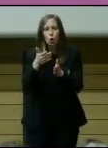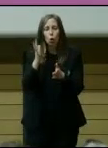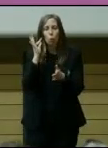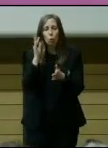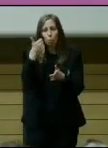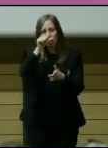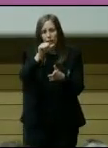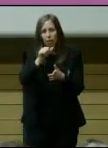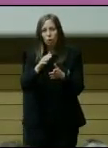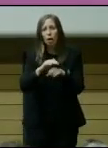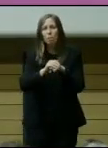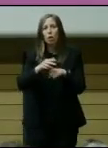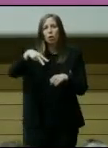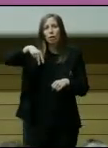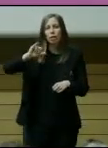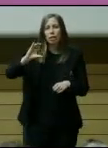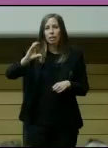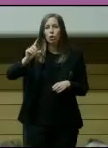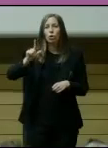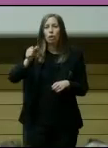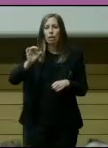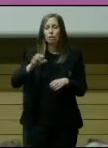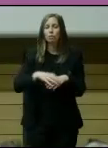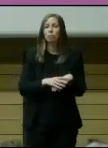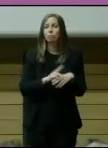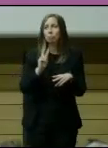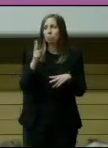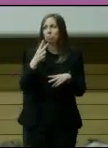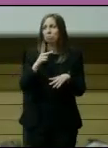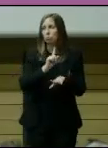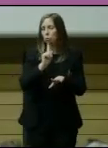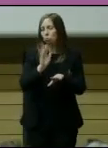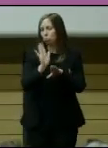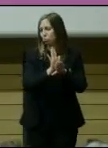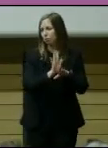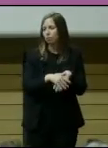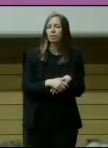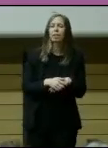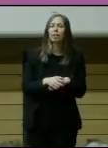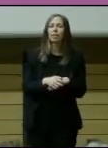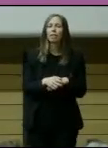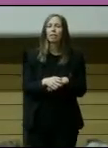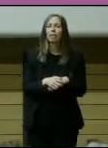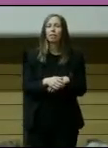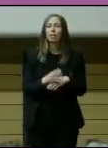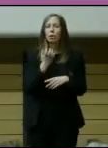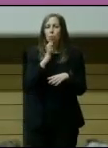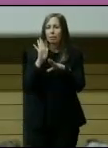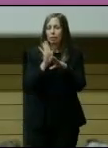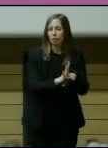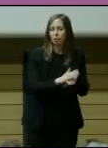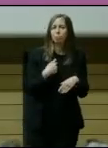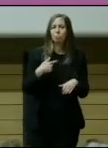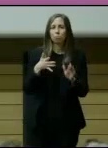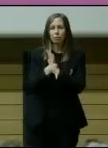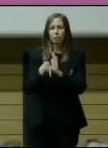amigo Nicolás Ilias Piñeiro, que está ahí diciendo, no me mires mucho, ponte a trabajar con la metanfetamina, Nico. Pero más aparte, vamos con ello